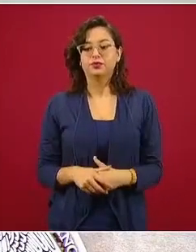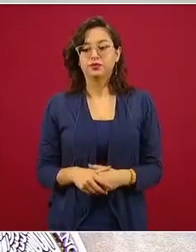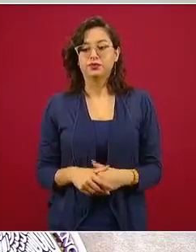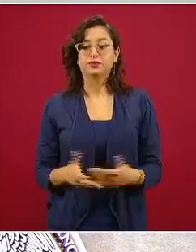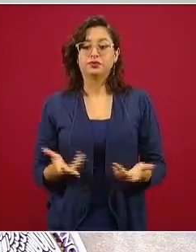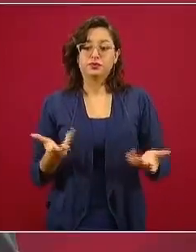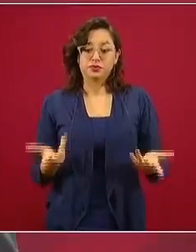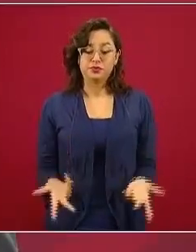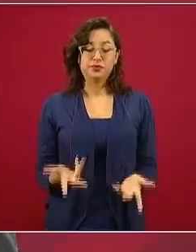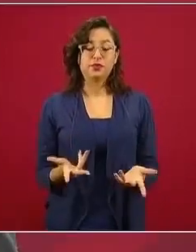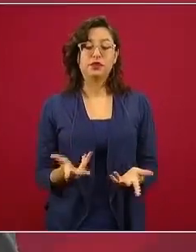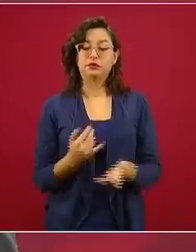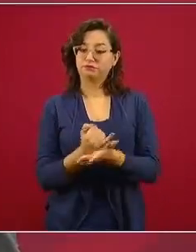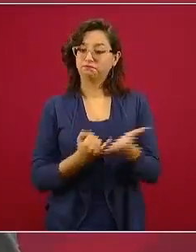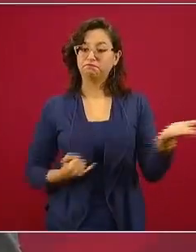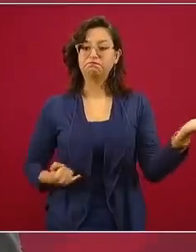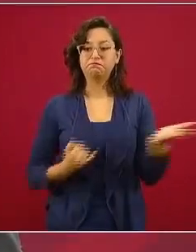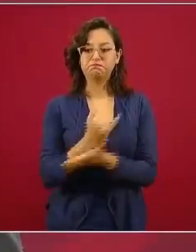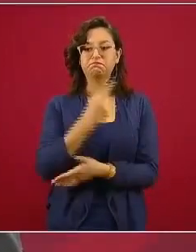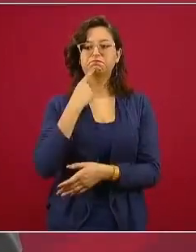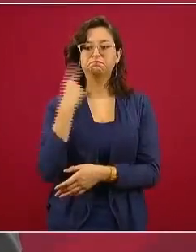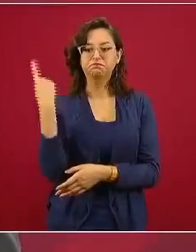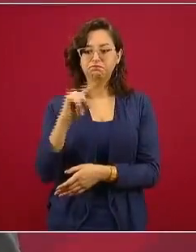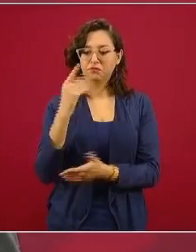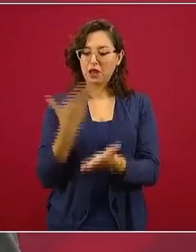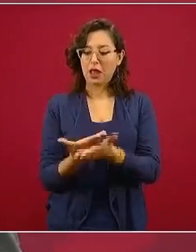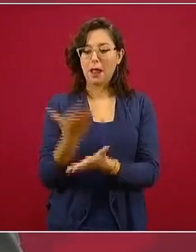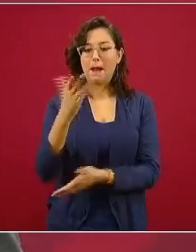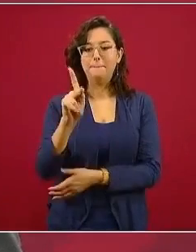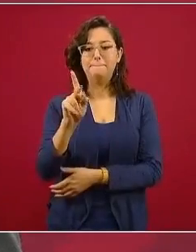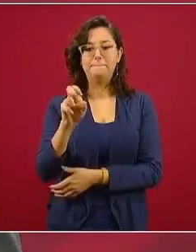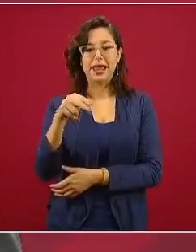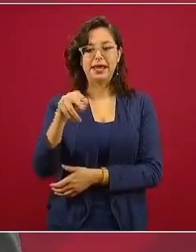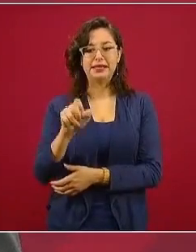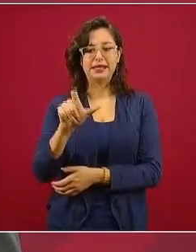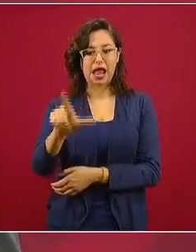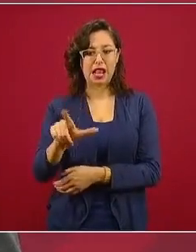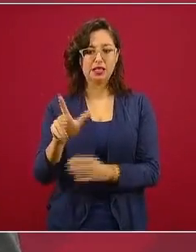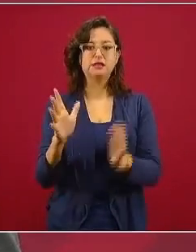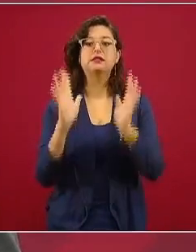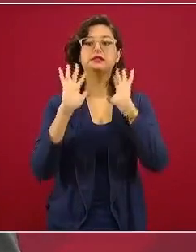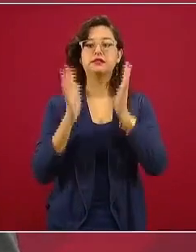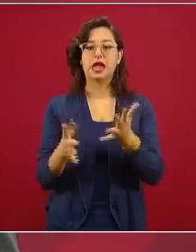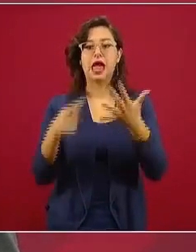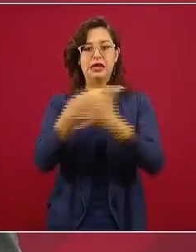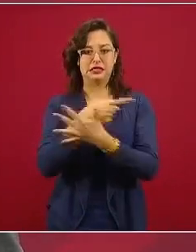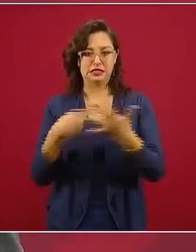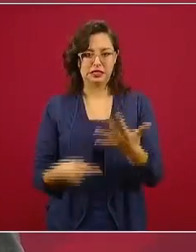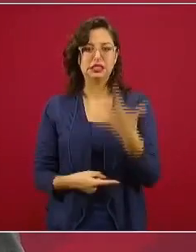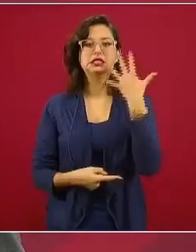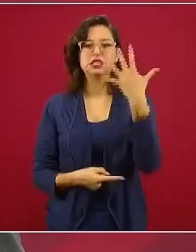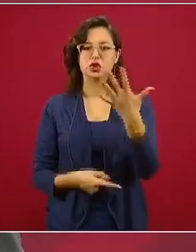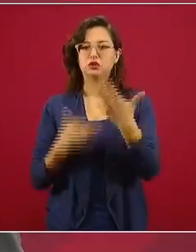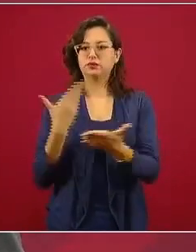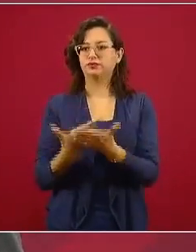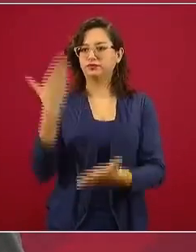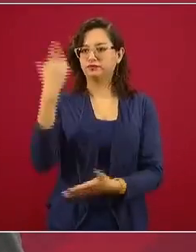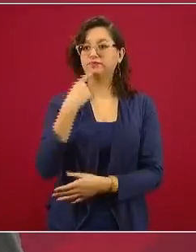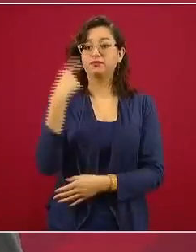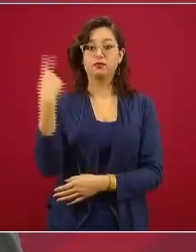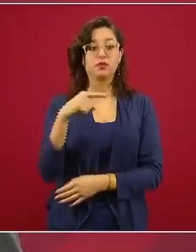presentar denuncias penales, ya se presentaron 5 denuncias penales en contra de los factureros y a